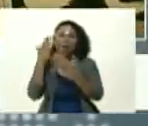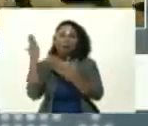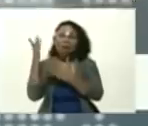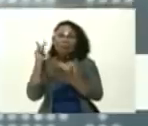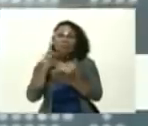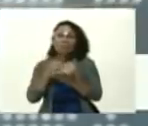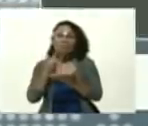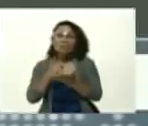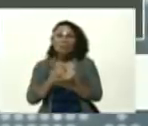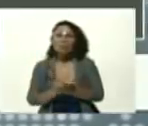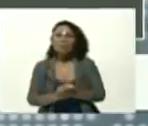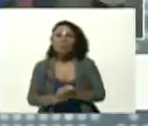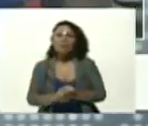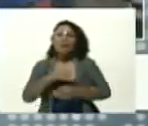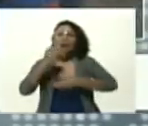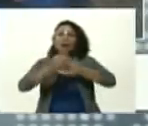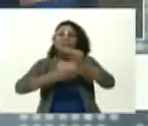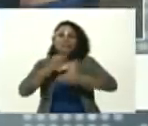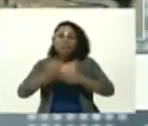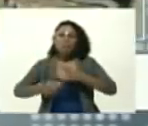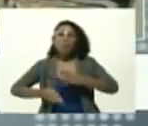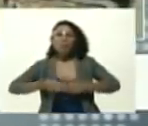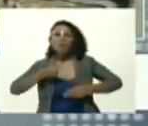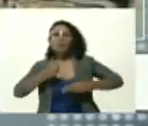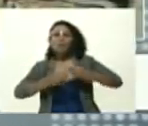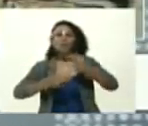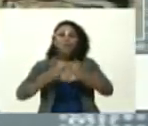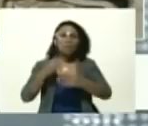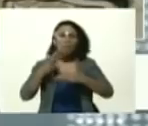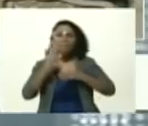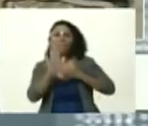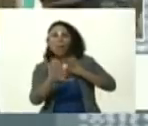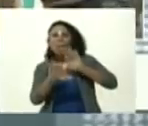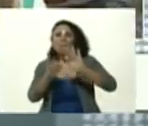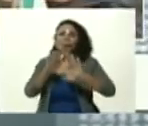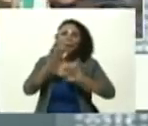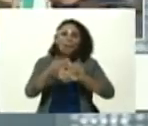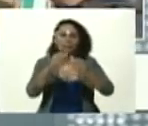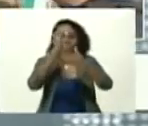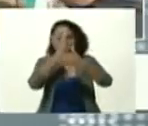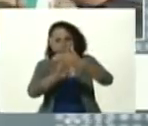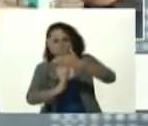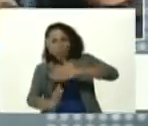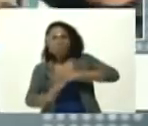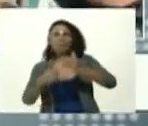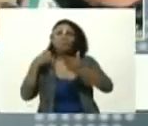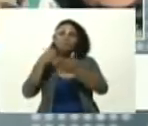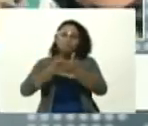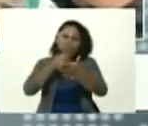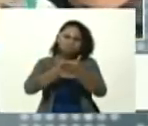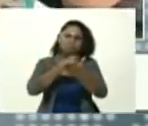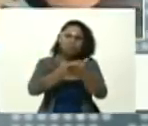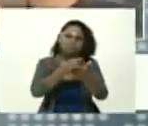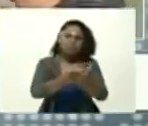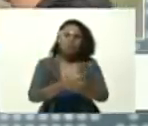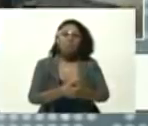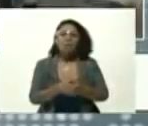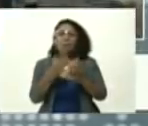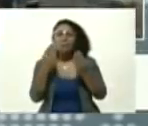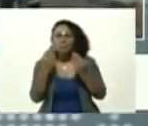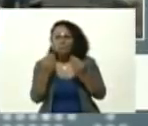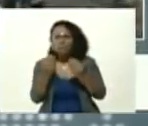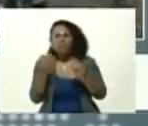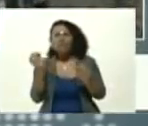presentes, haciendo, construyendo, paso a paso, con humildad, con perseverancia. con mucha